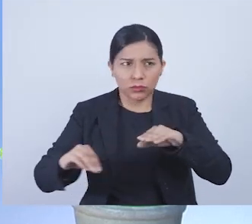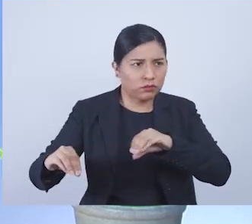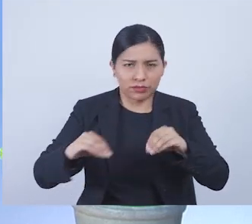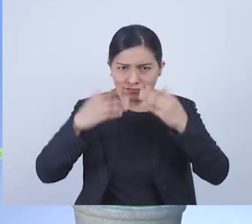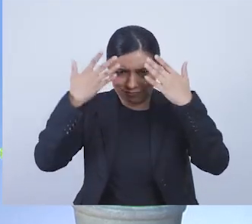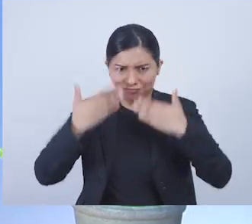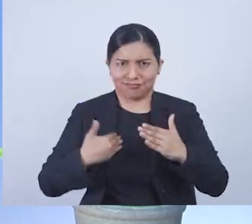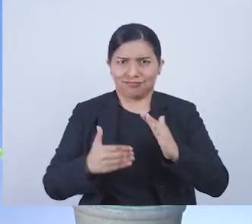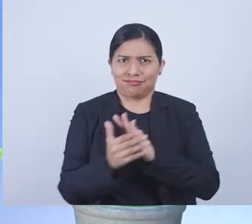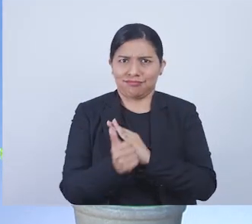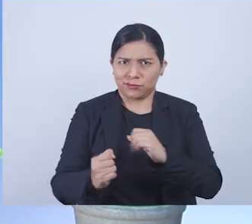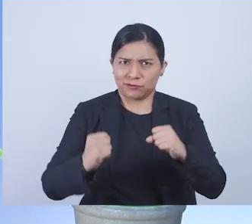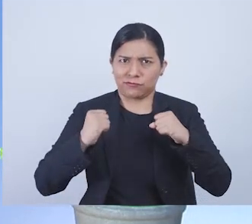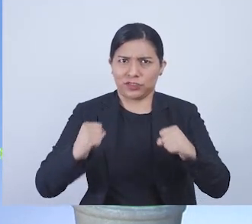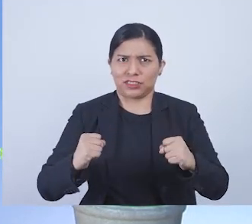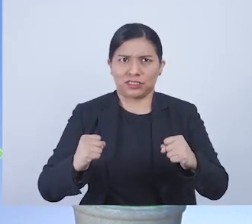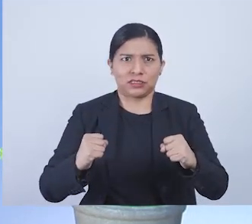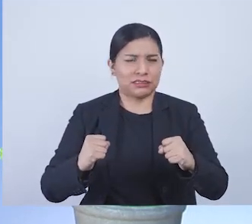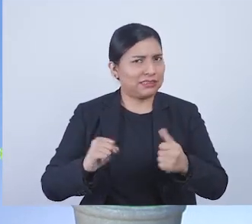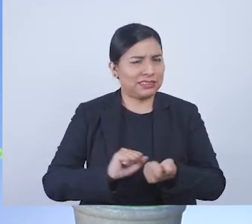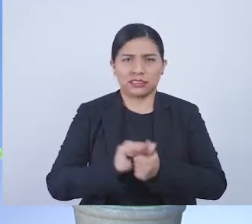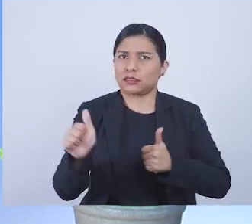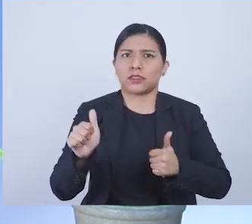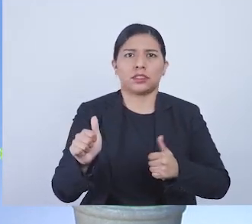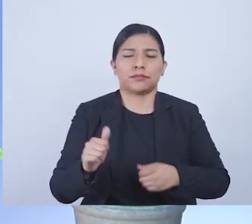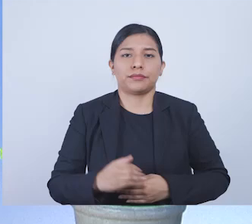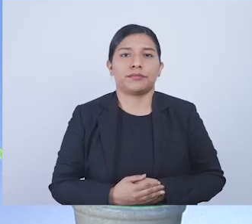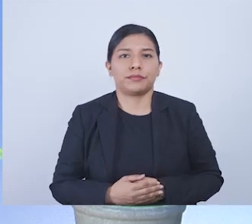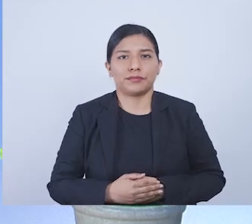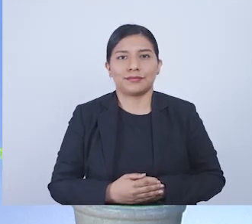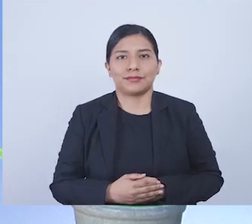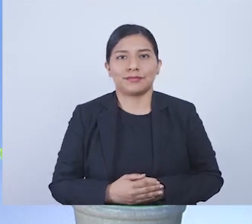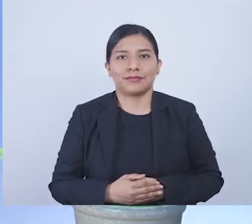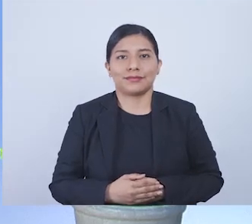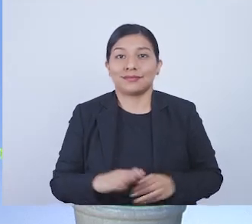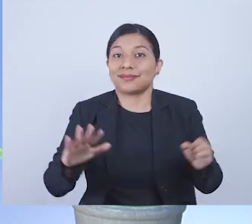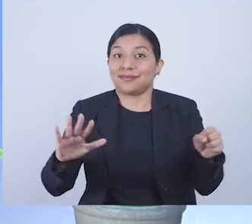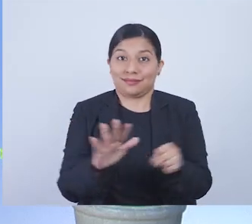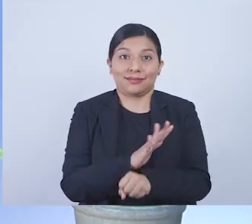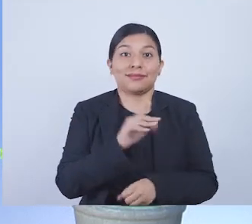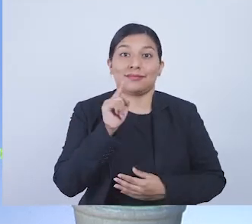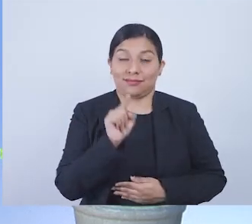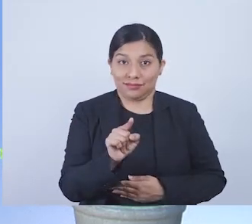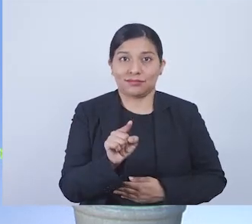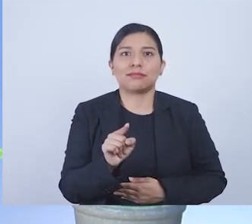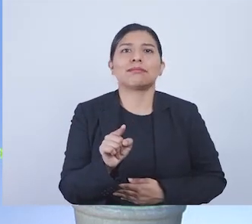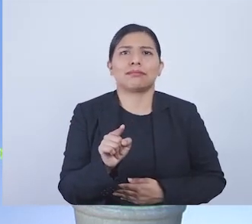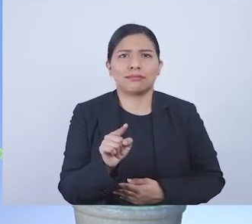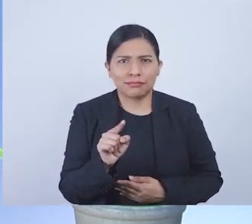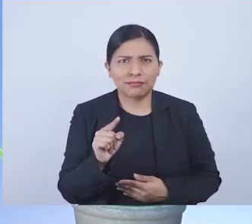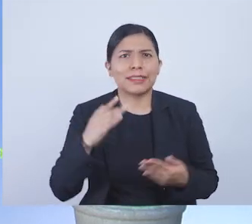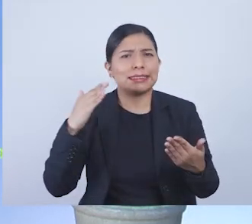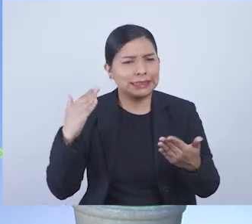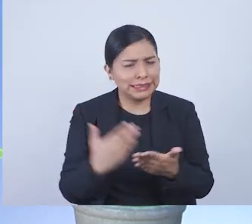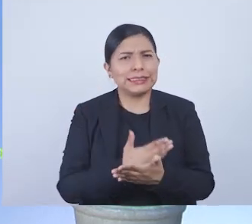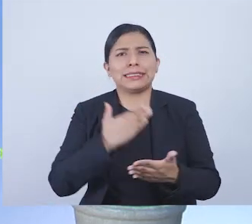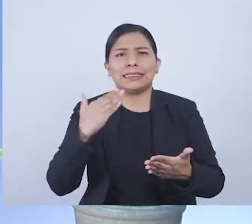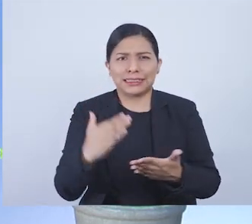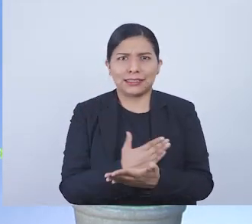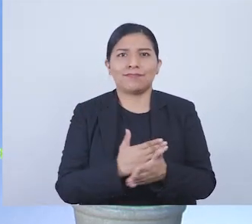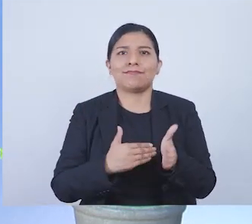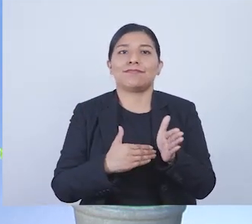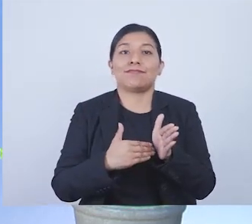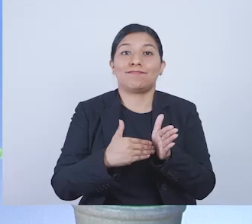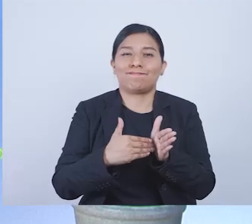aptitudes, fuerza, hasta alto rendimiento. Todo eso lo estudiamos y entonces empezamos